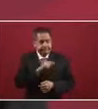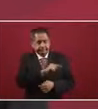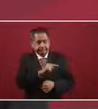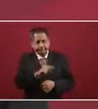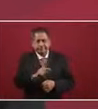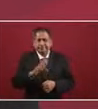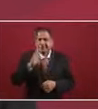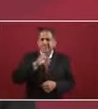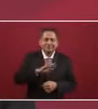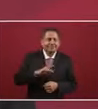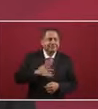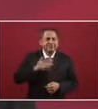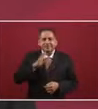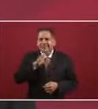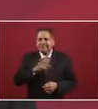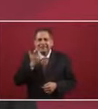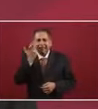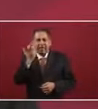están maleados,